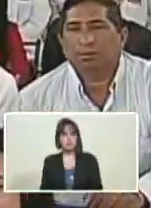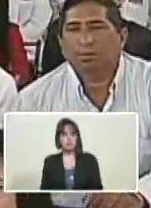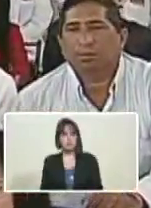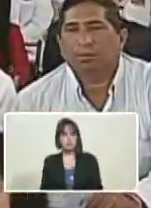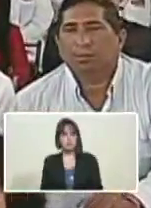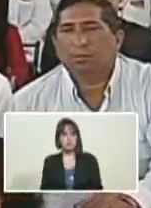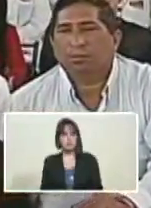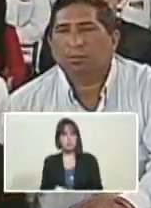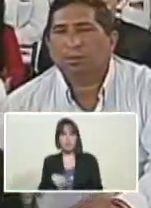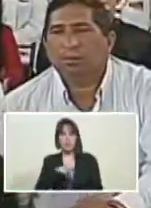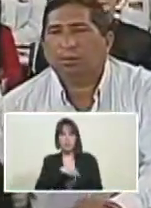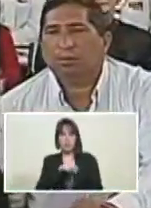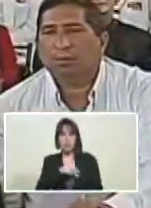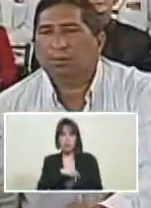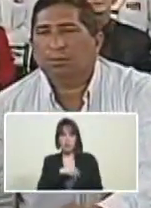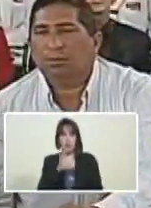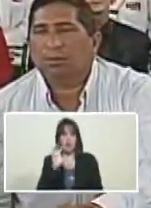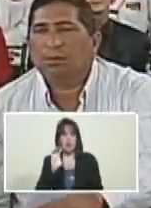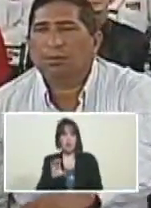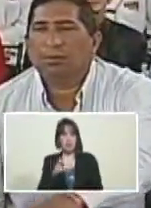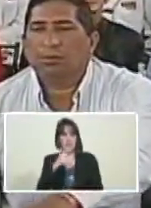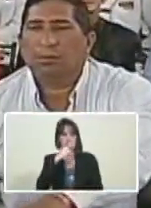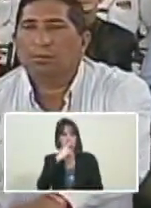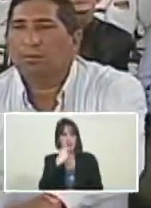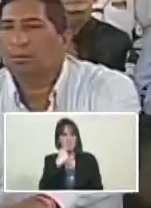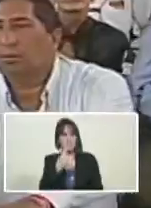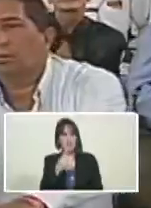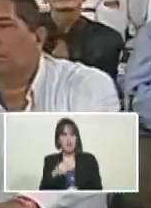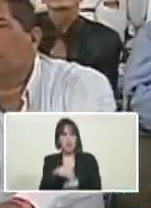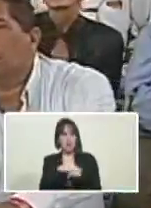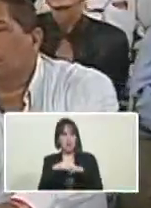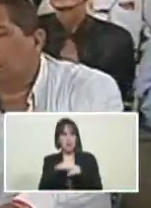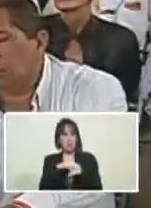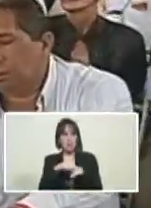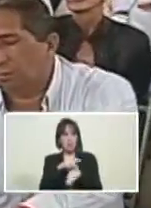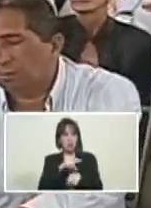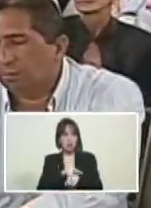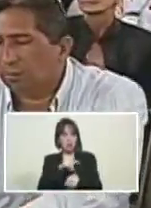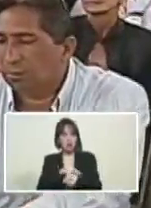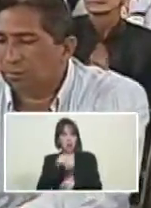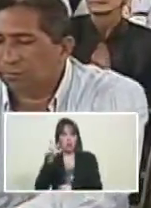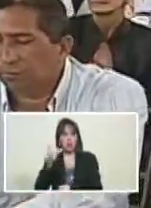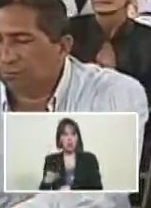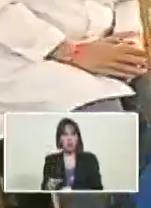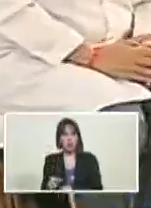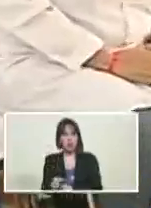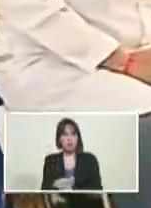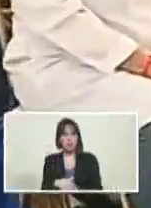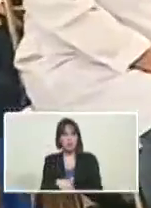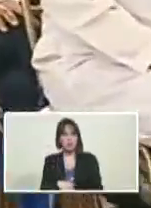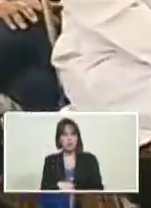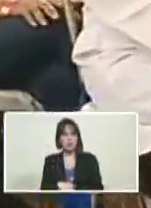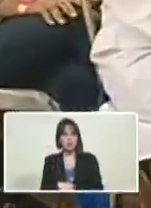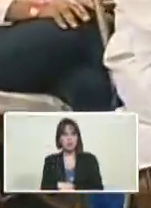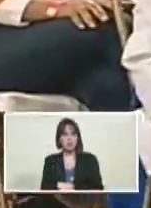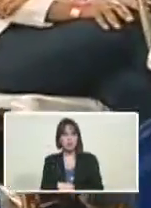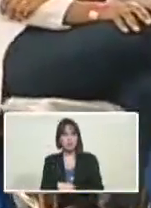A través del carnet de la patria, le comentaba al ministro, al doctor Carlos Alvarado,